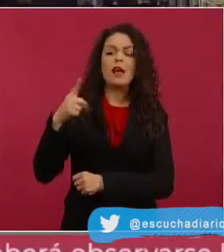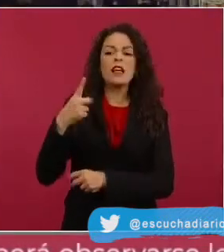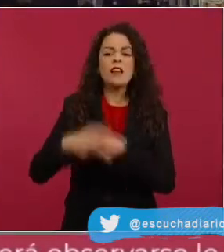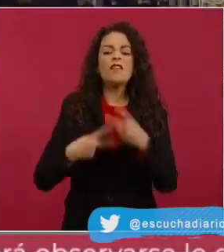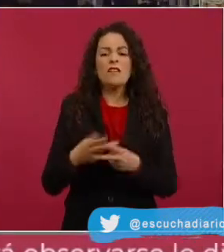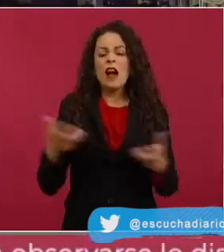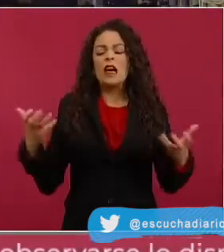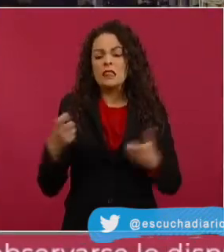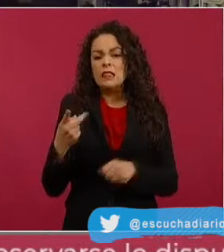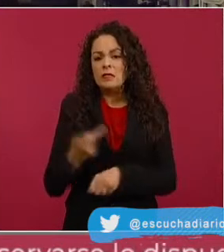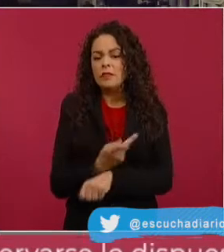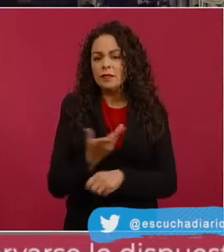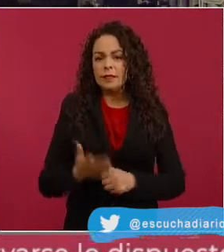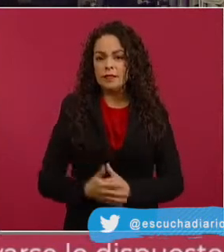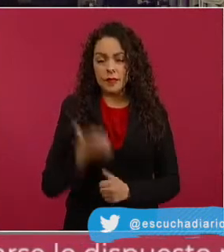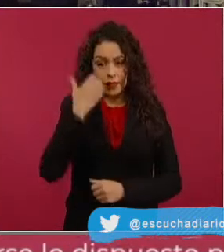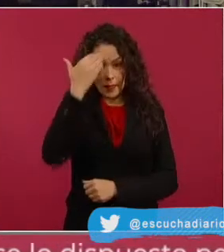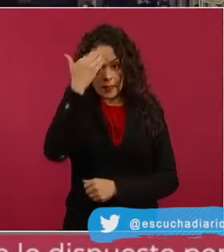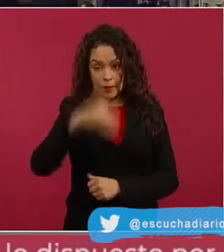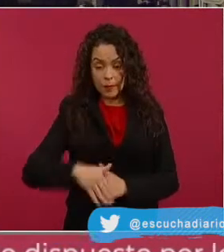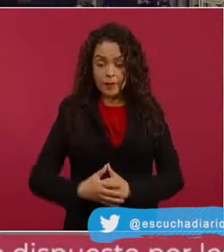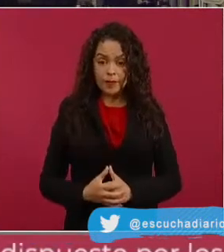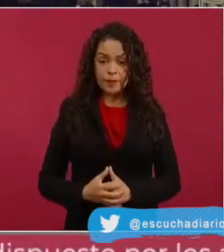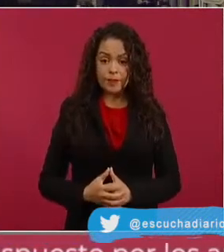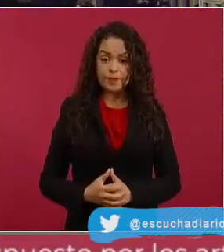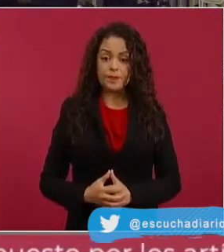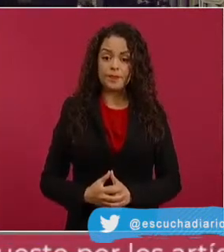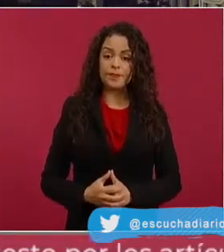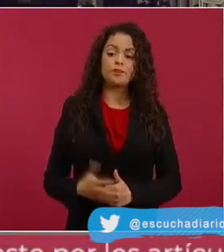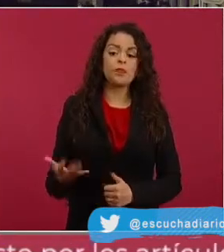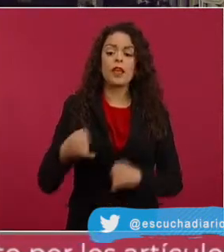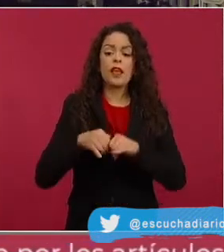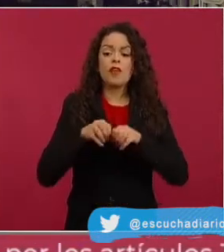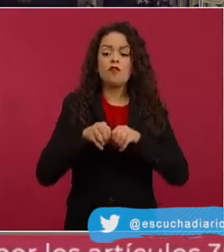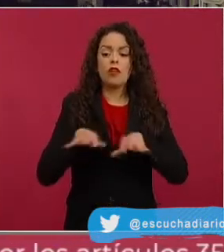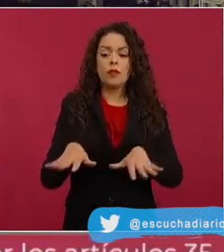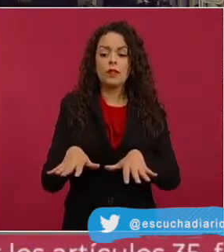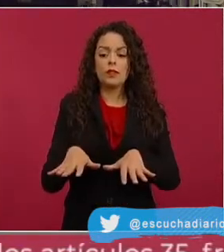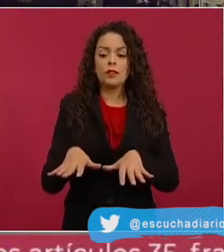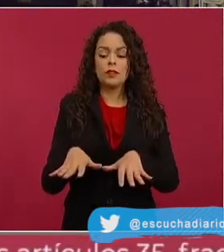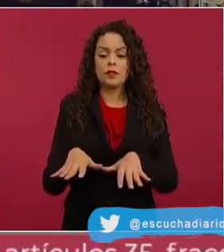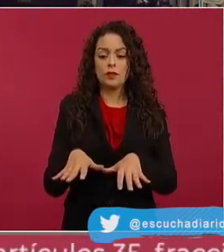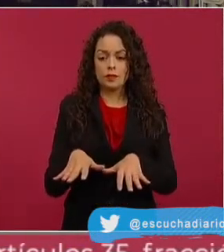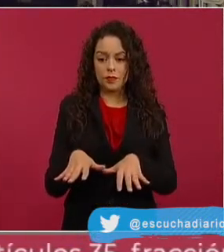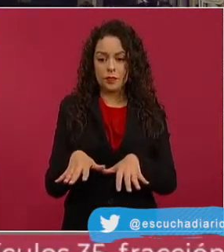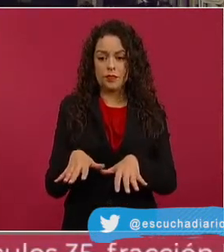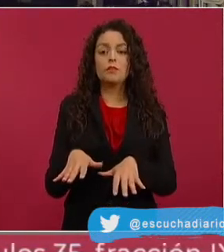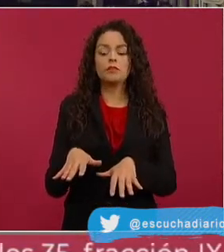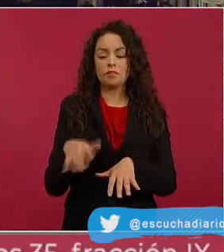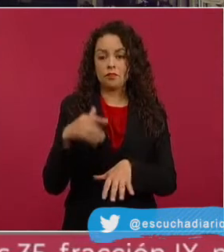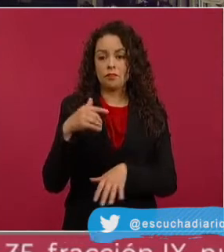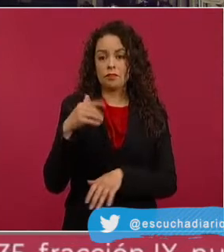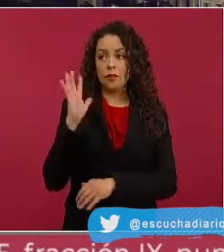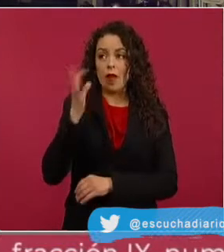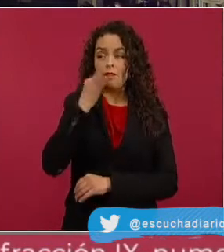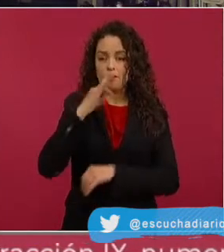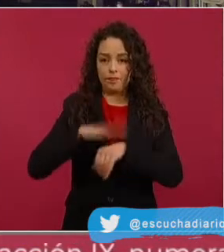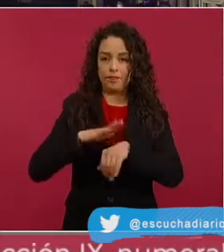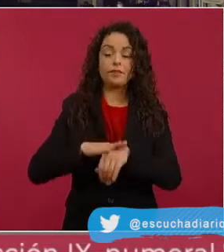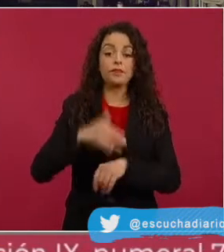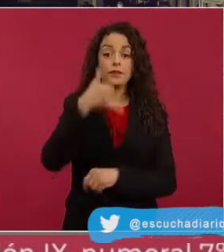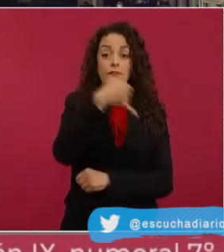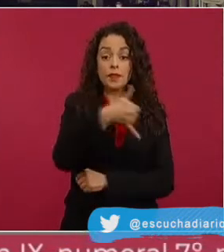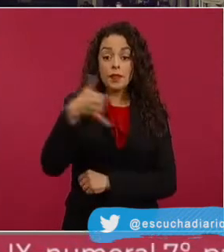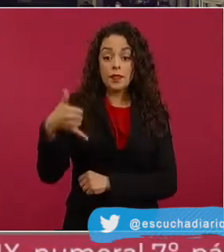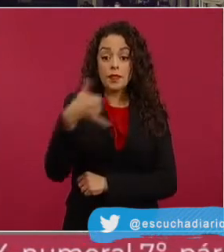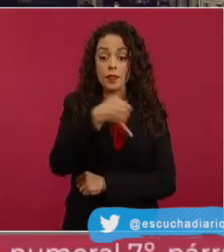presidente electo Andrés Manuel López Obrador se negó rotundamente. Esa decisión es fundamental en el desarrollo actual y futuro de México.